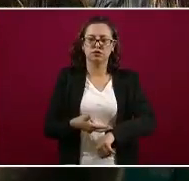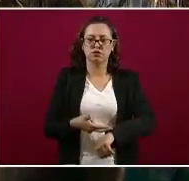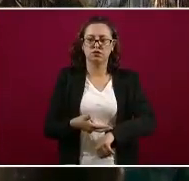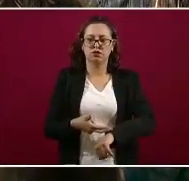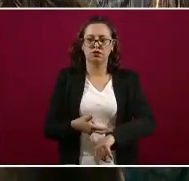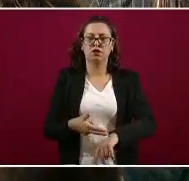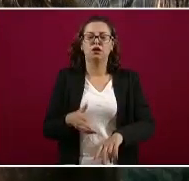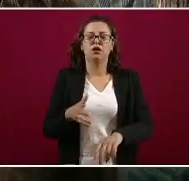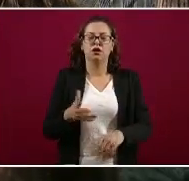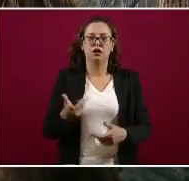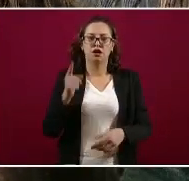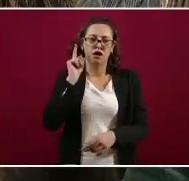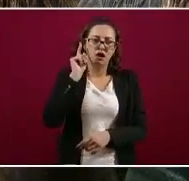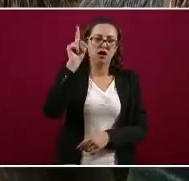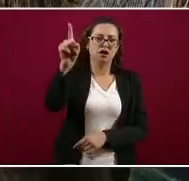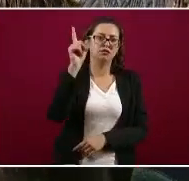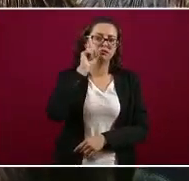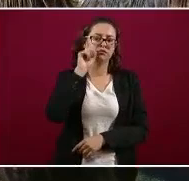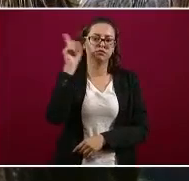en zacatecas